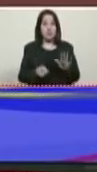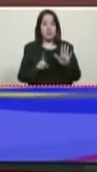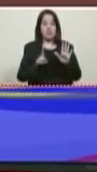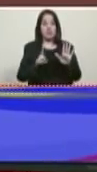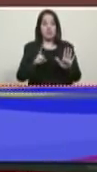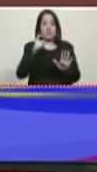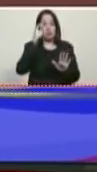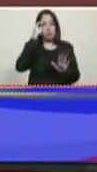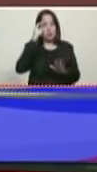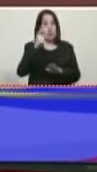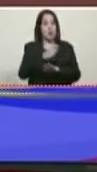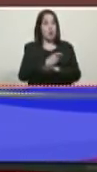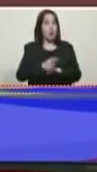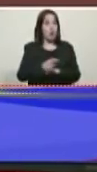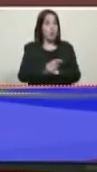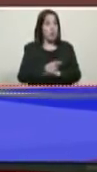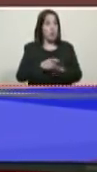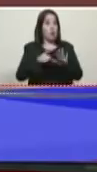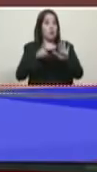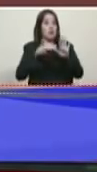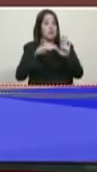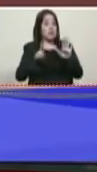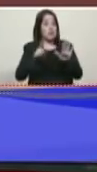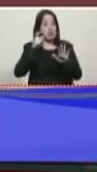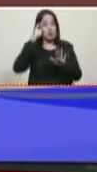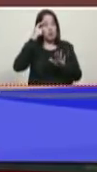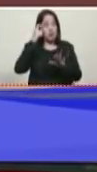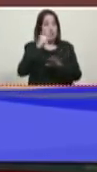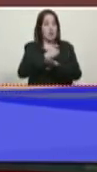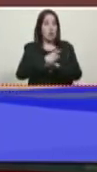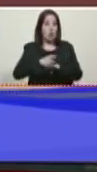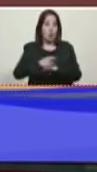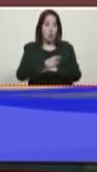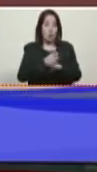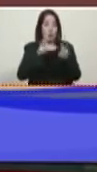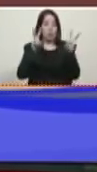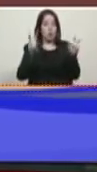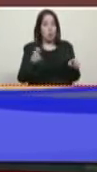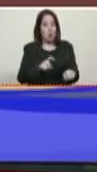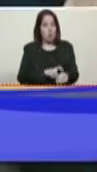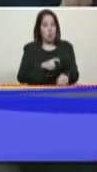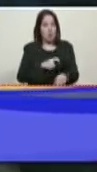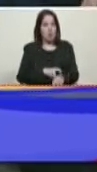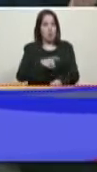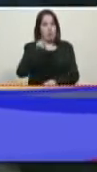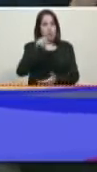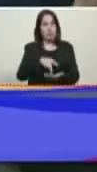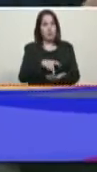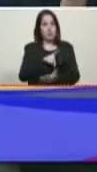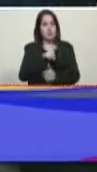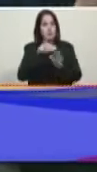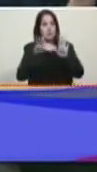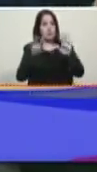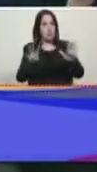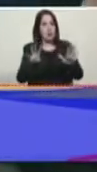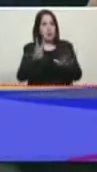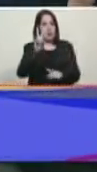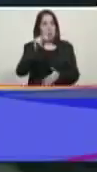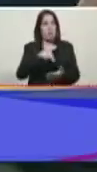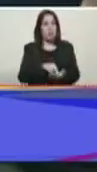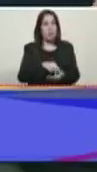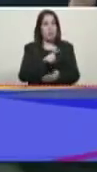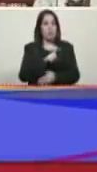de gobierno recuerda estoy en el sexto día de gobierno del nuevo periodo 2019 2025